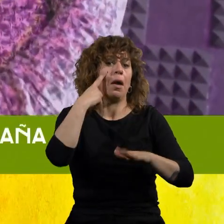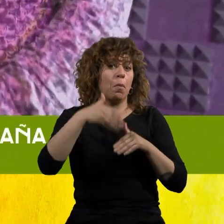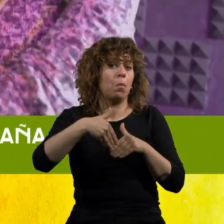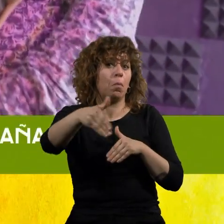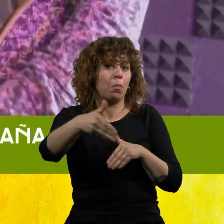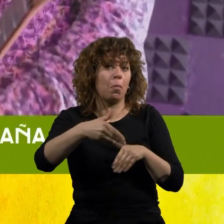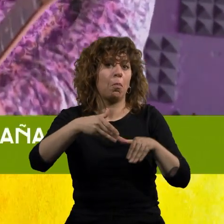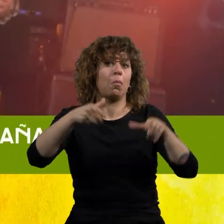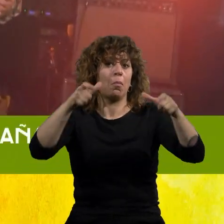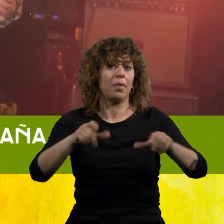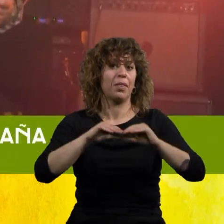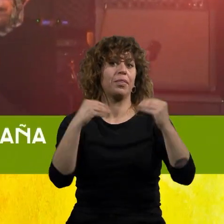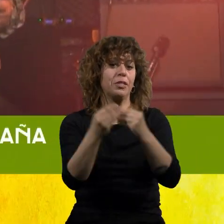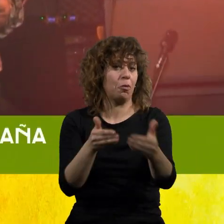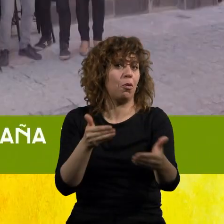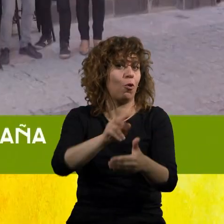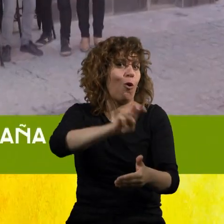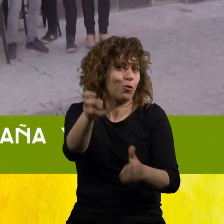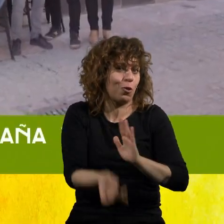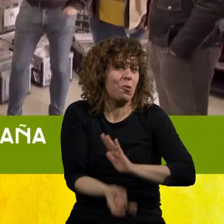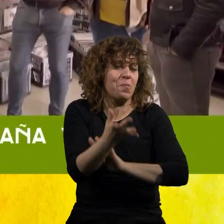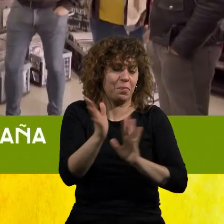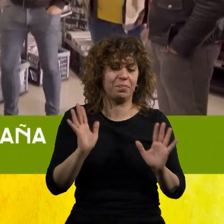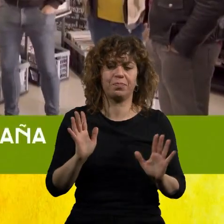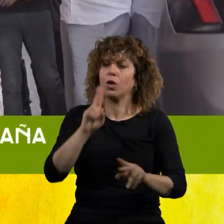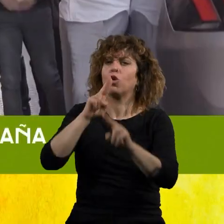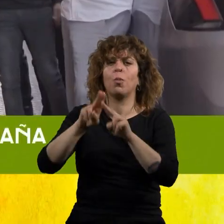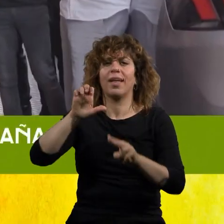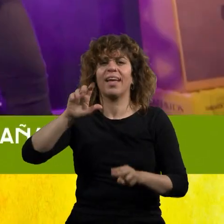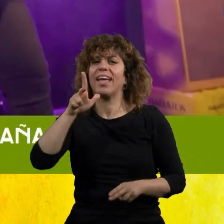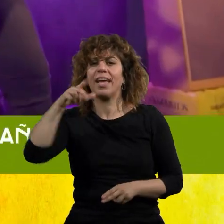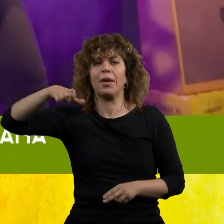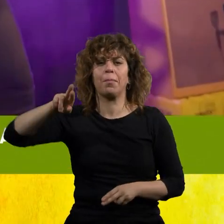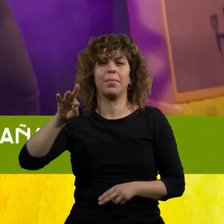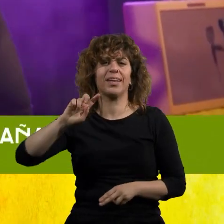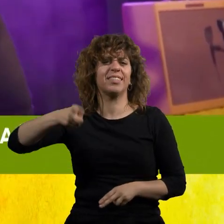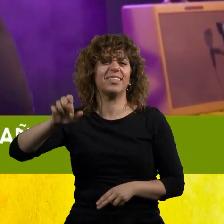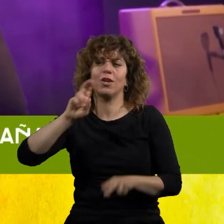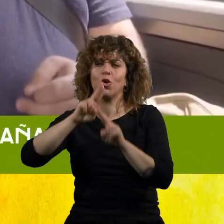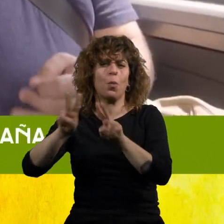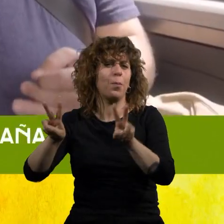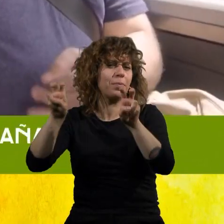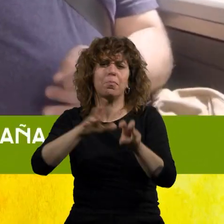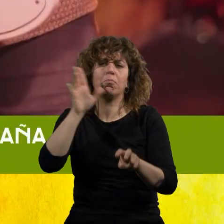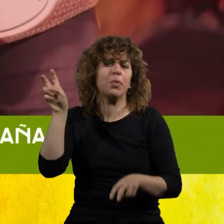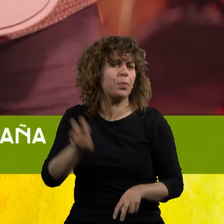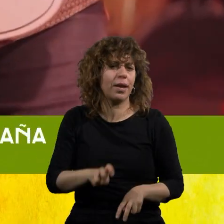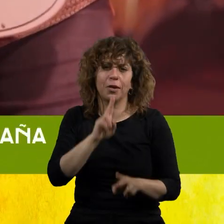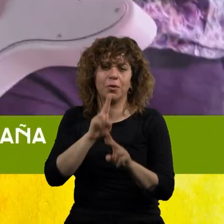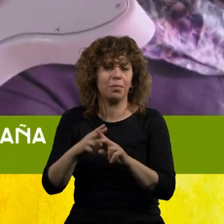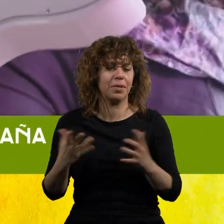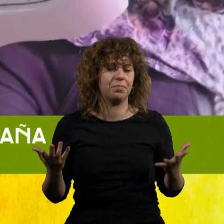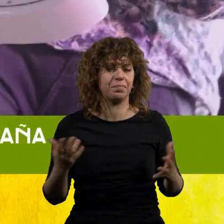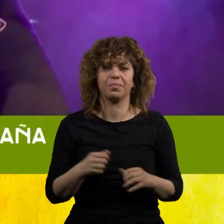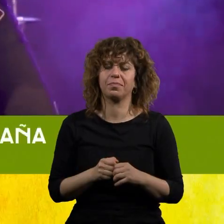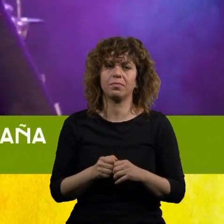disco de aquí a poquito. Oye, ¿por qué os llamáis Emerche, por cierto? que no os he preguntado. ¿Por qué? ¿De dónde viene ese nombre?